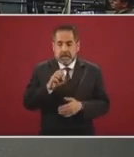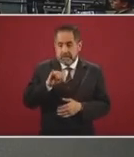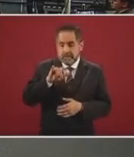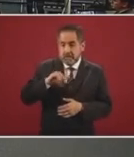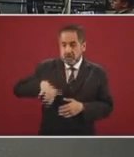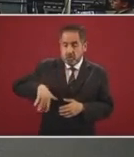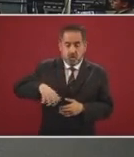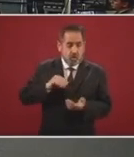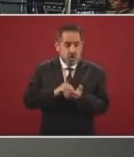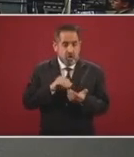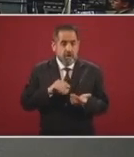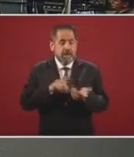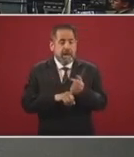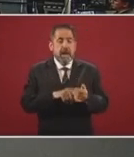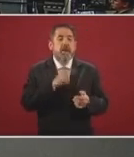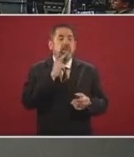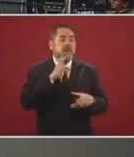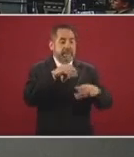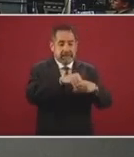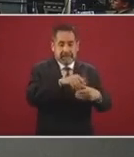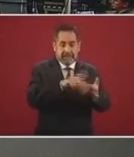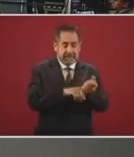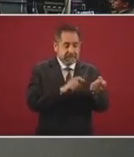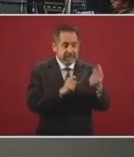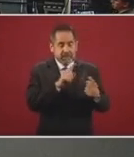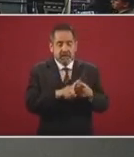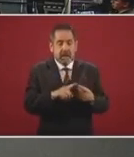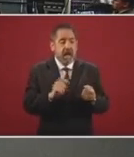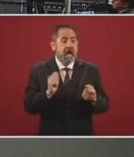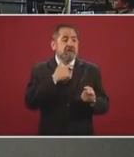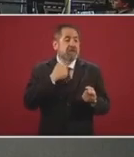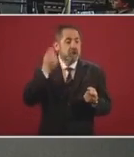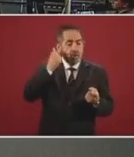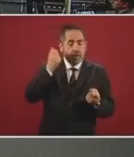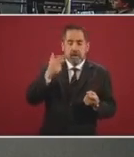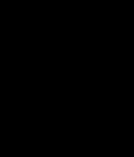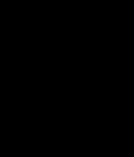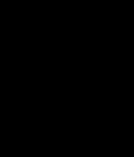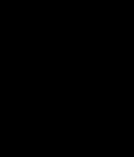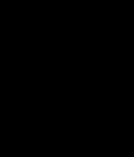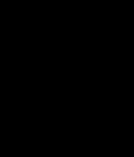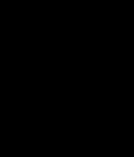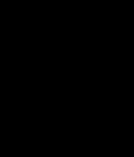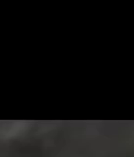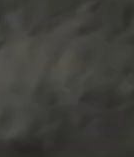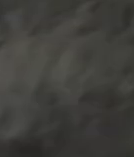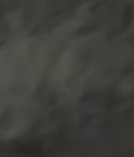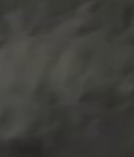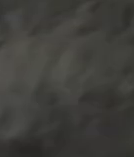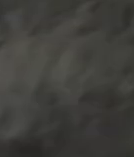días cívicos en la fecha que se celebra, es decir, eliminando los puentes.